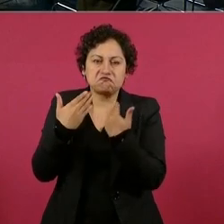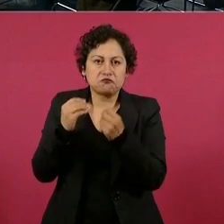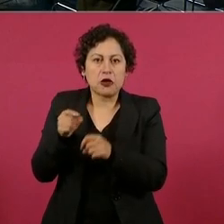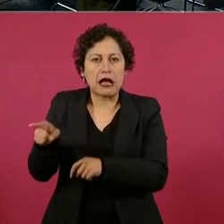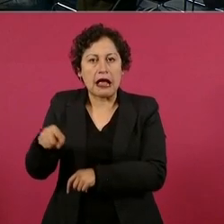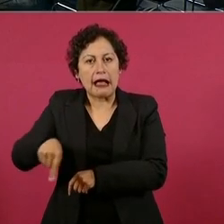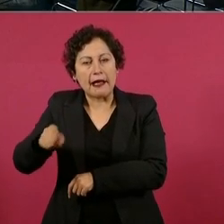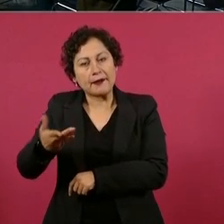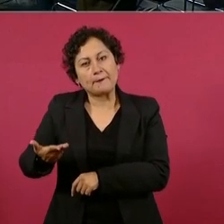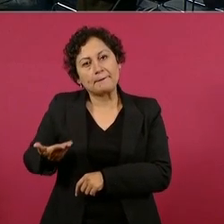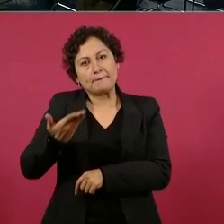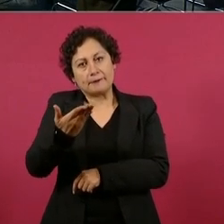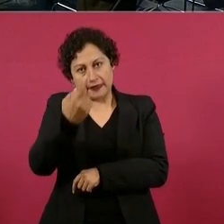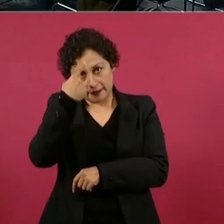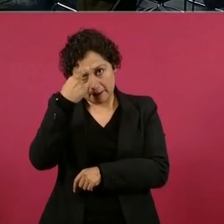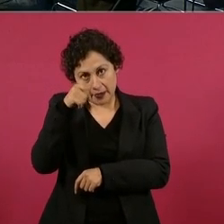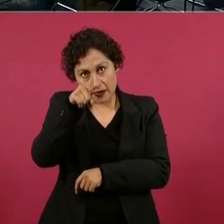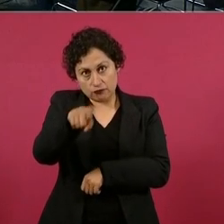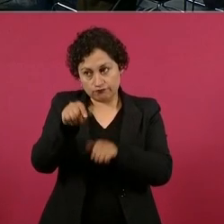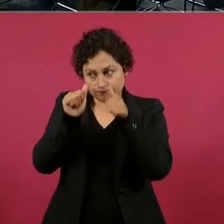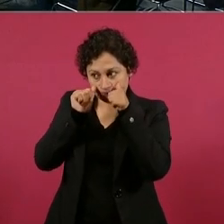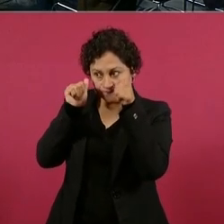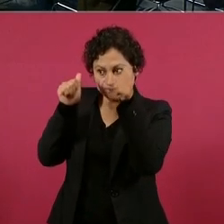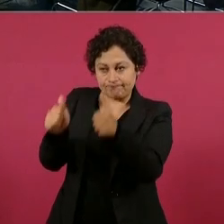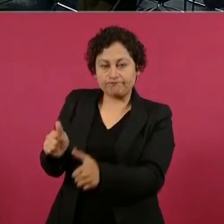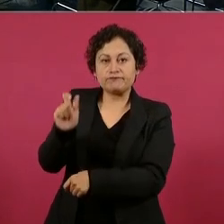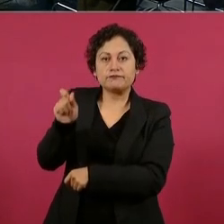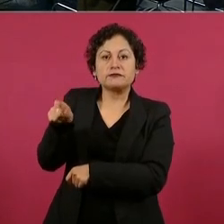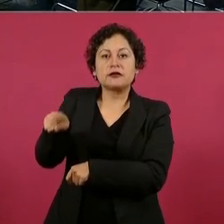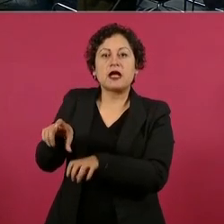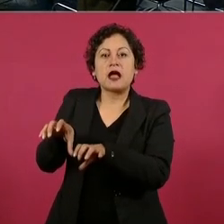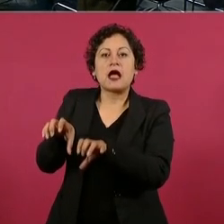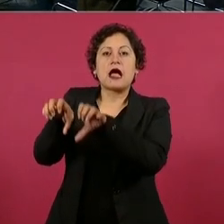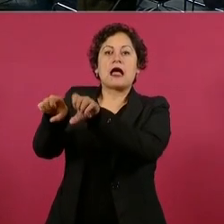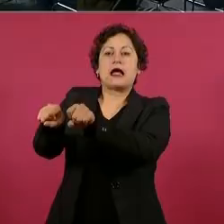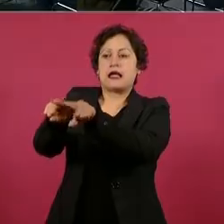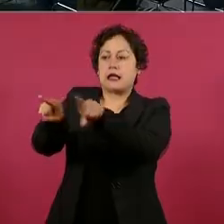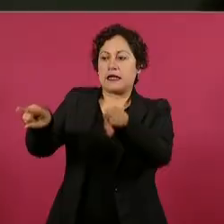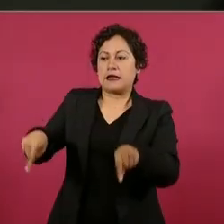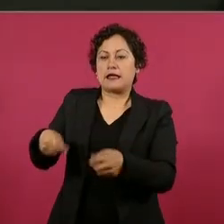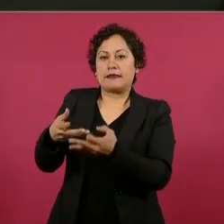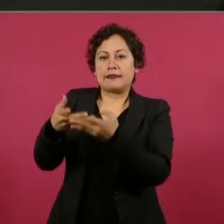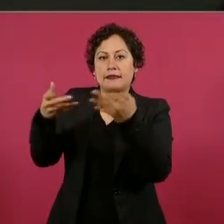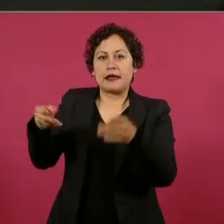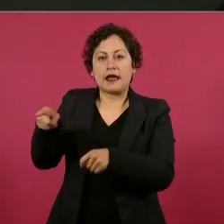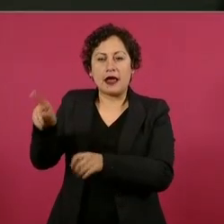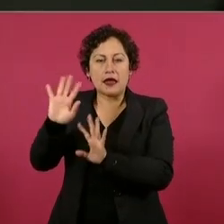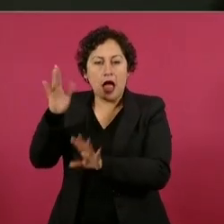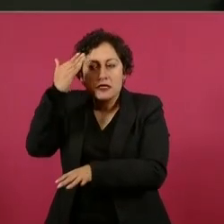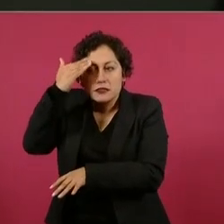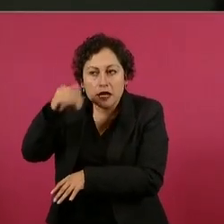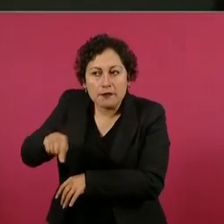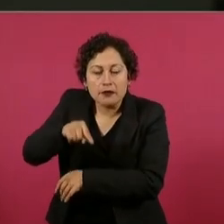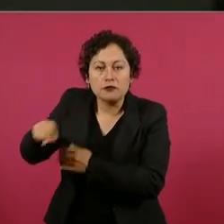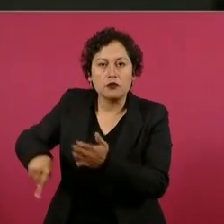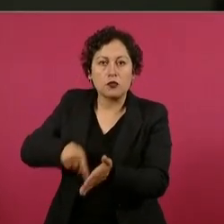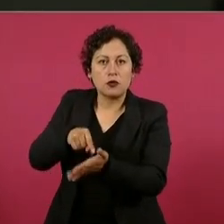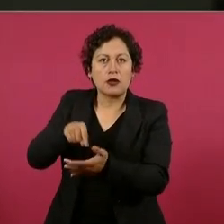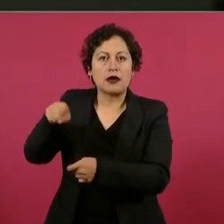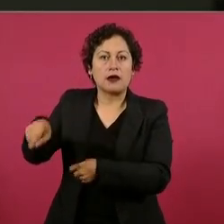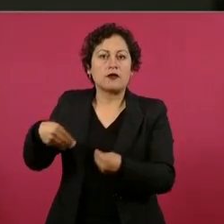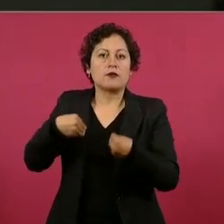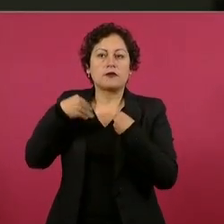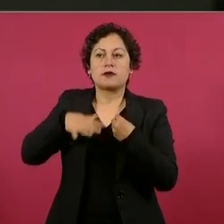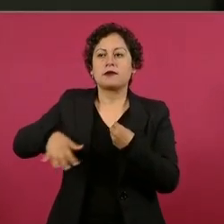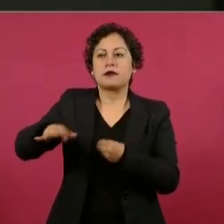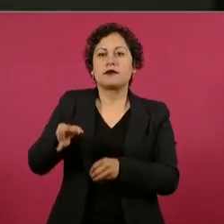a usted que si se puede interceder para poder lograr un terreno, que ya lo tienen ubicados, ellos son habitantes de Martínez